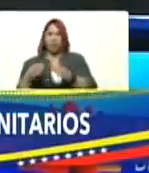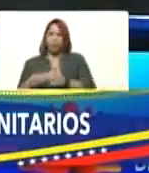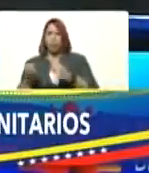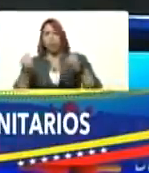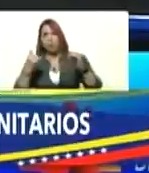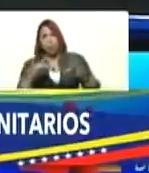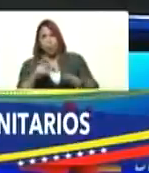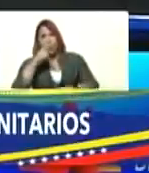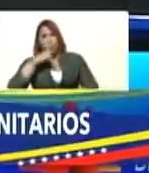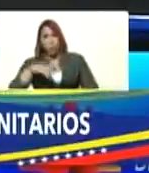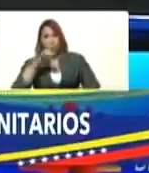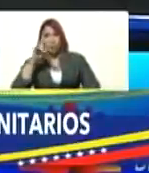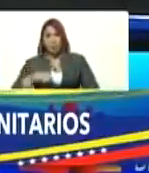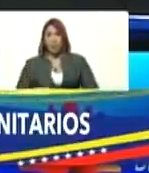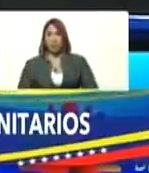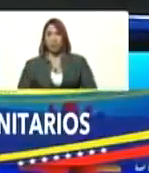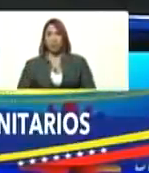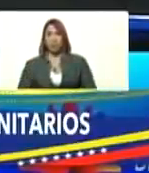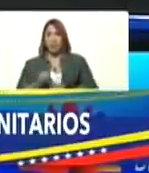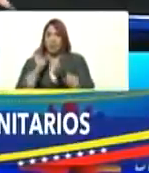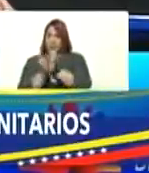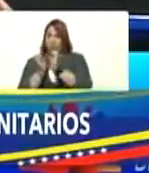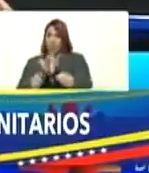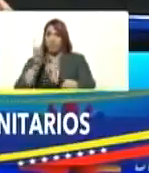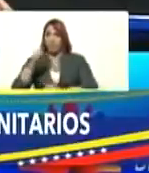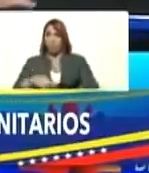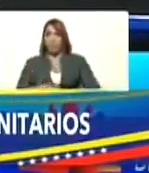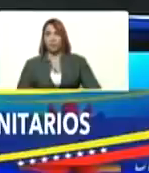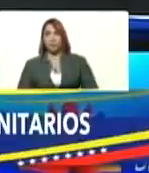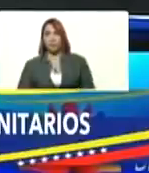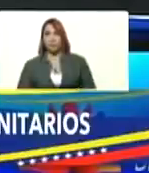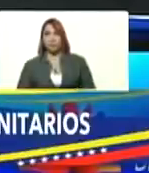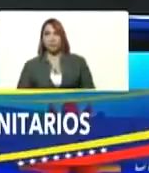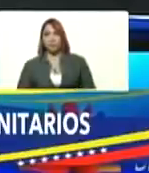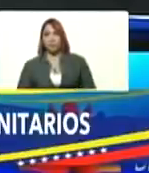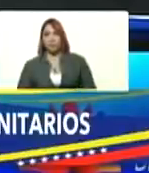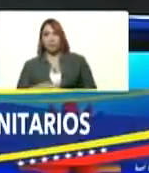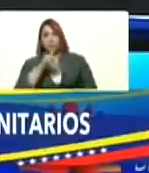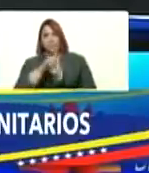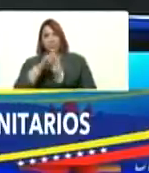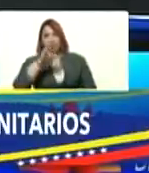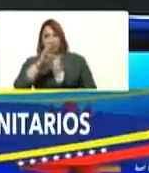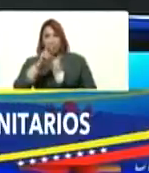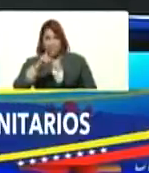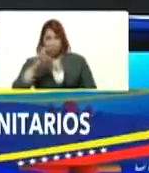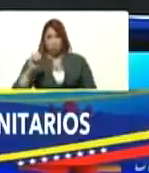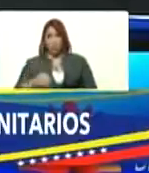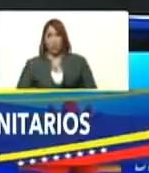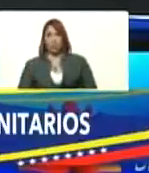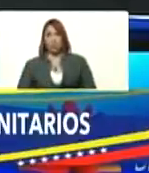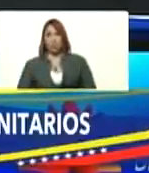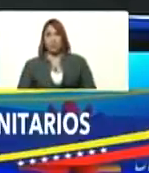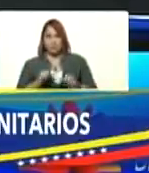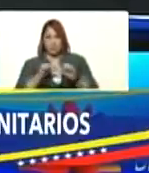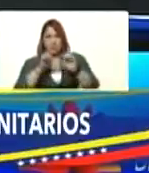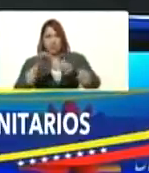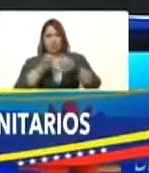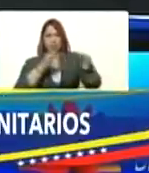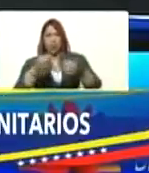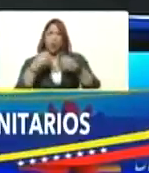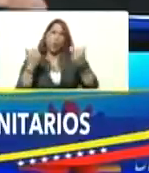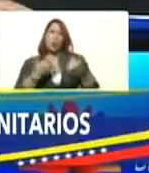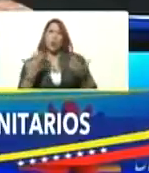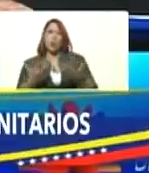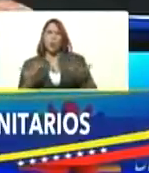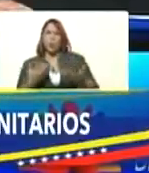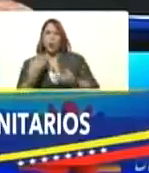de población y el factor geográfico también. Así es. 120 ejes territoriales, sigue tu explicación. ¿Qué están haciendo